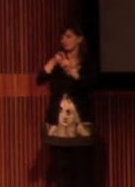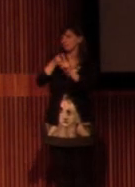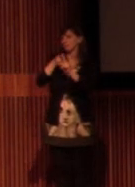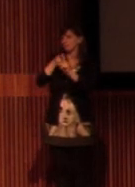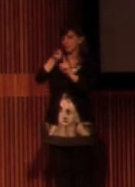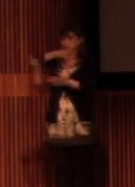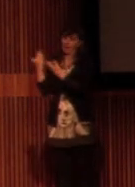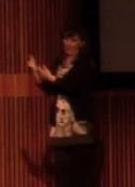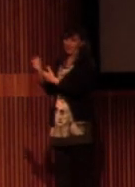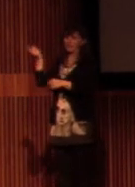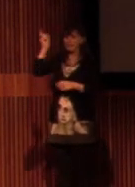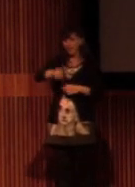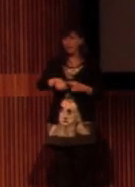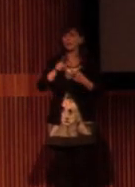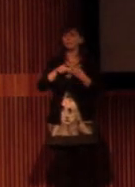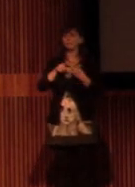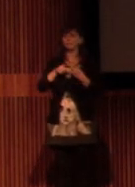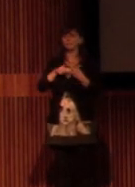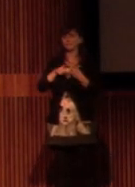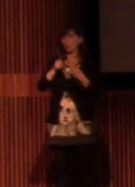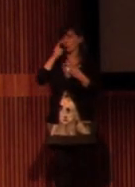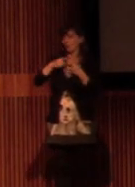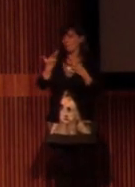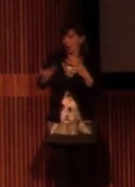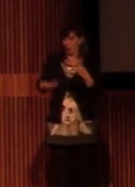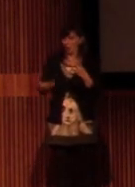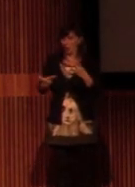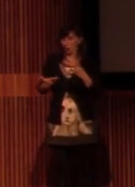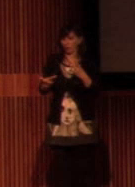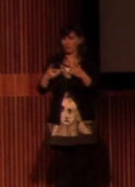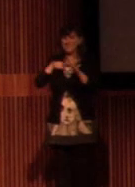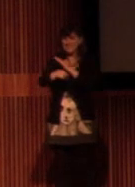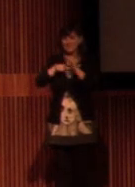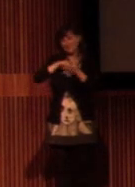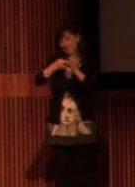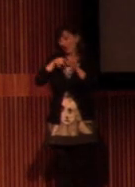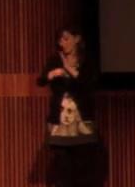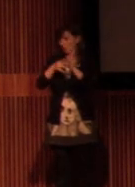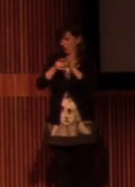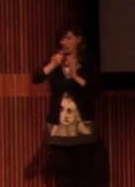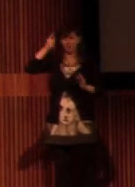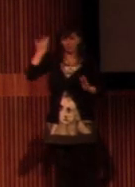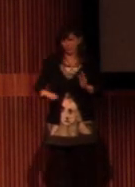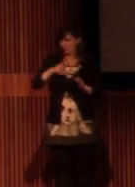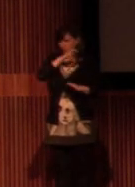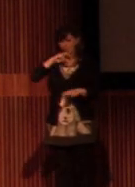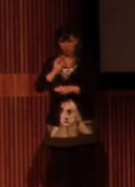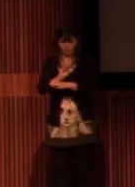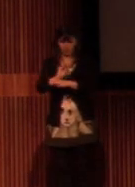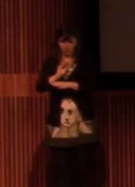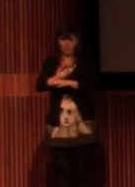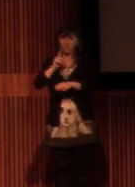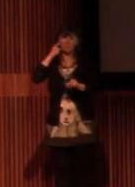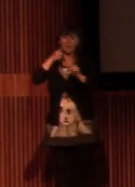hacia nuestras entidades. También poner en valor la importancia de los sistemas de gestión de calidad para